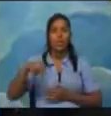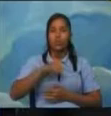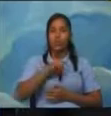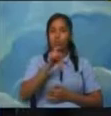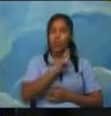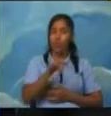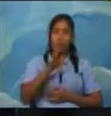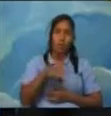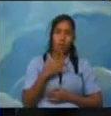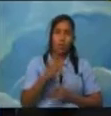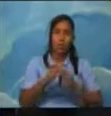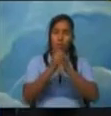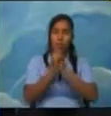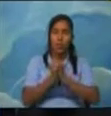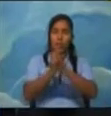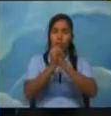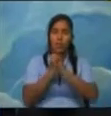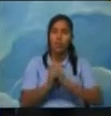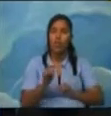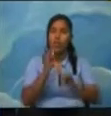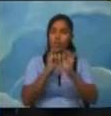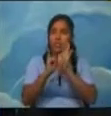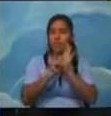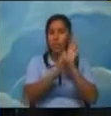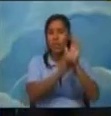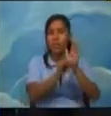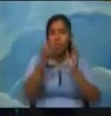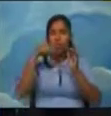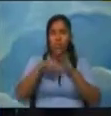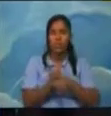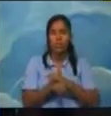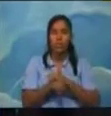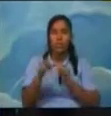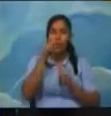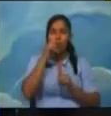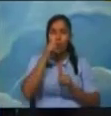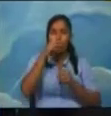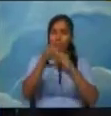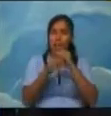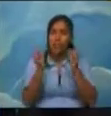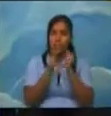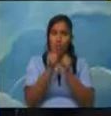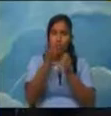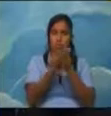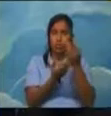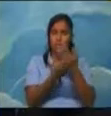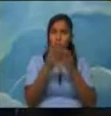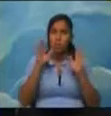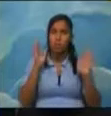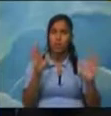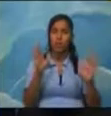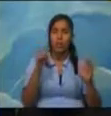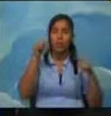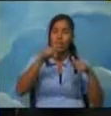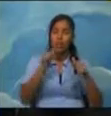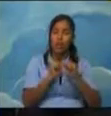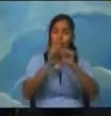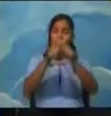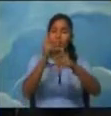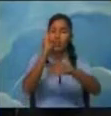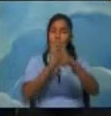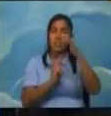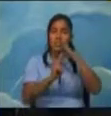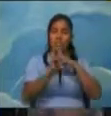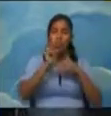adorar imágenes, ídolos que el hombre hace con su mano. Aquí comienza el versículo